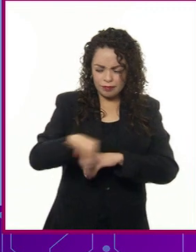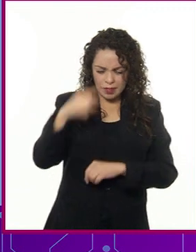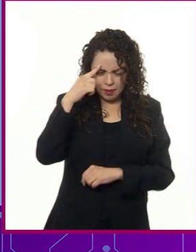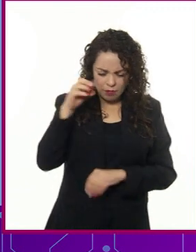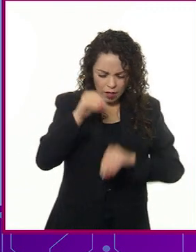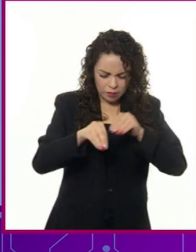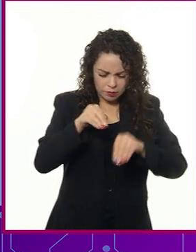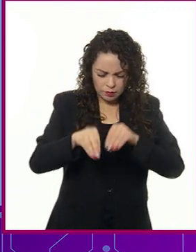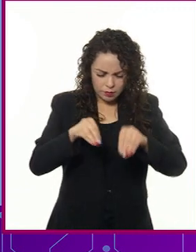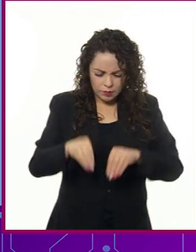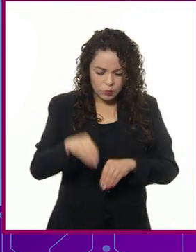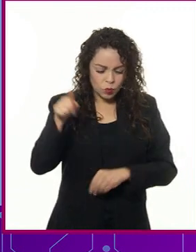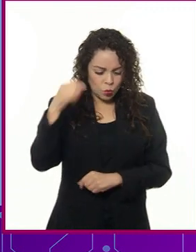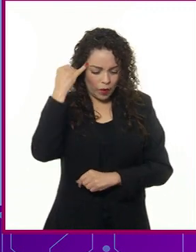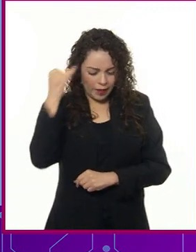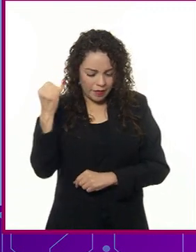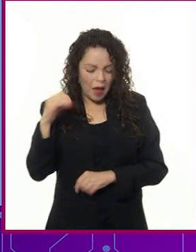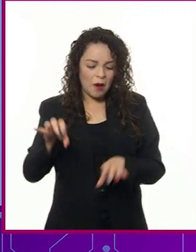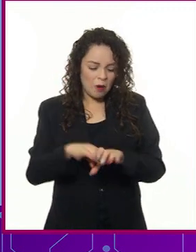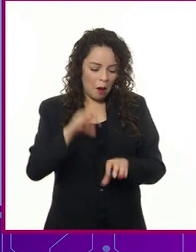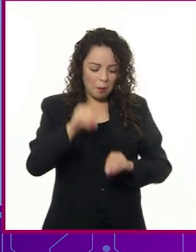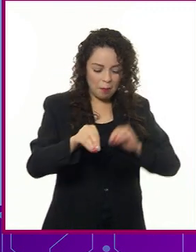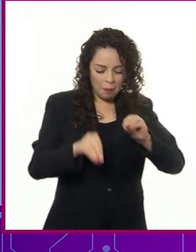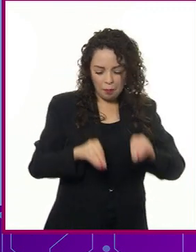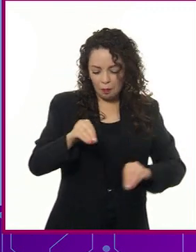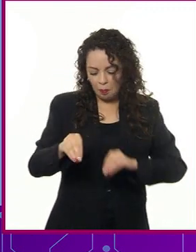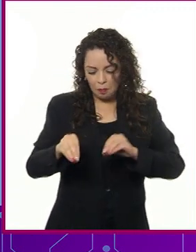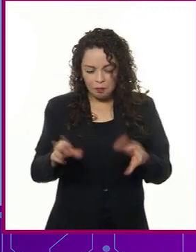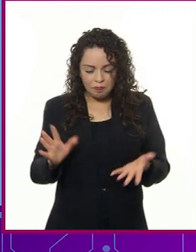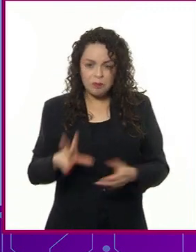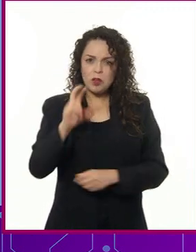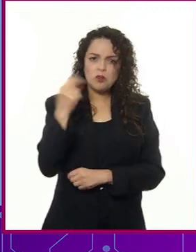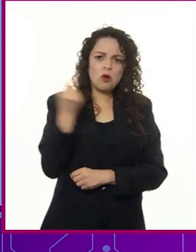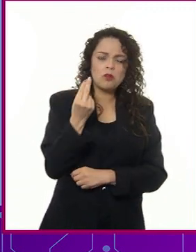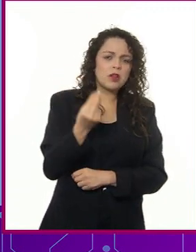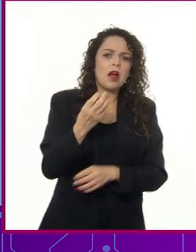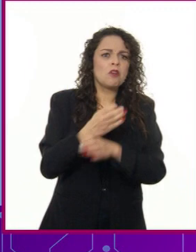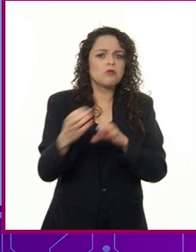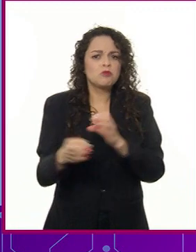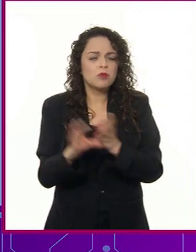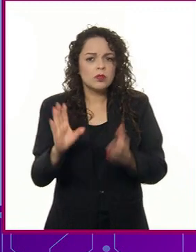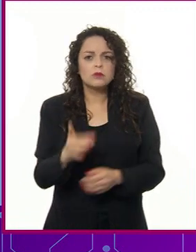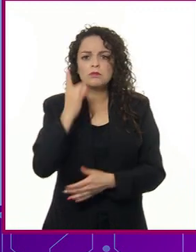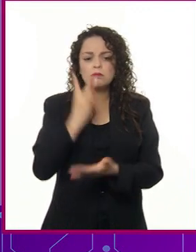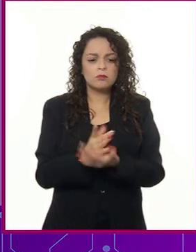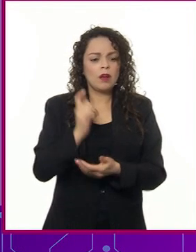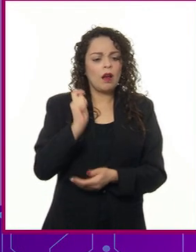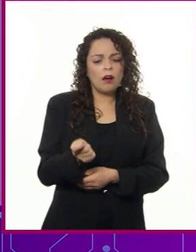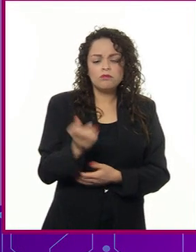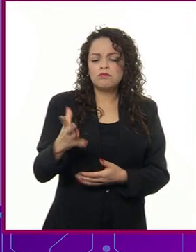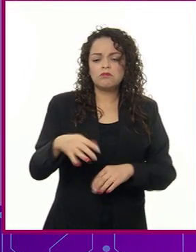general distintas ideas, sin la ayuda de alguna herramienta como una regla o un compás.